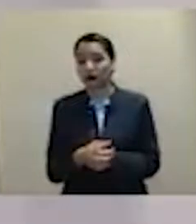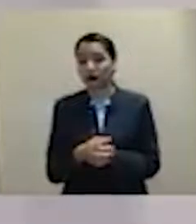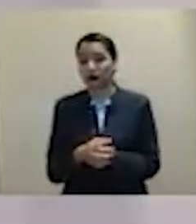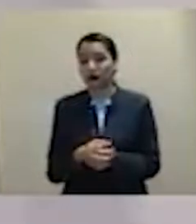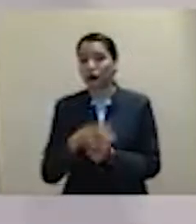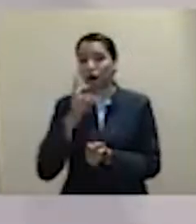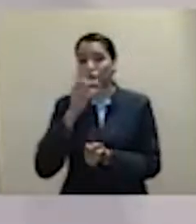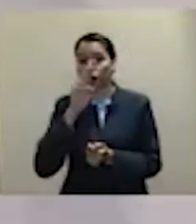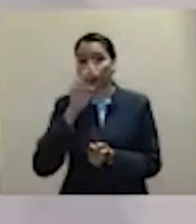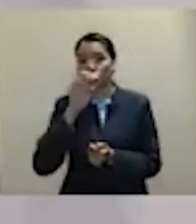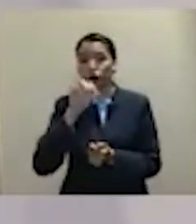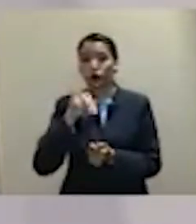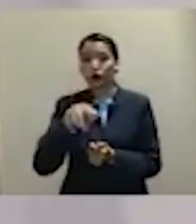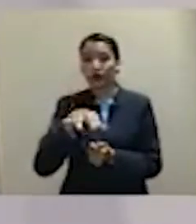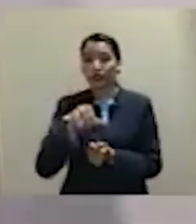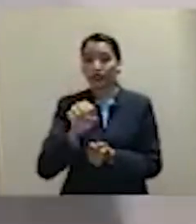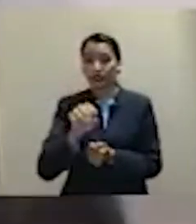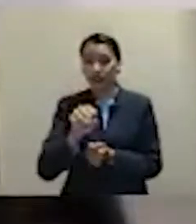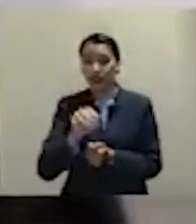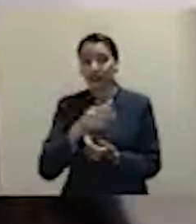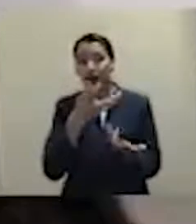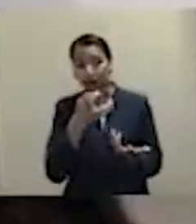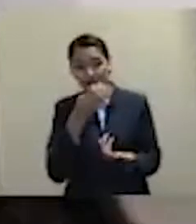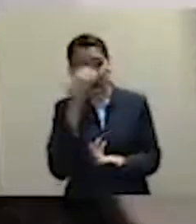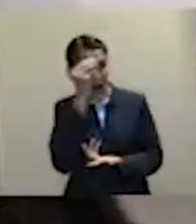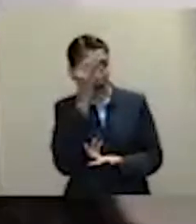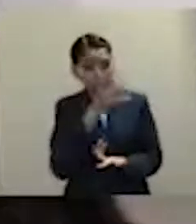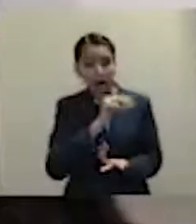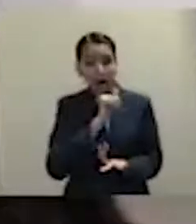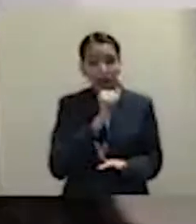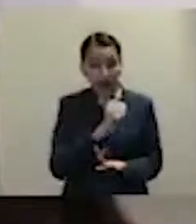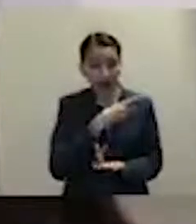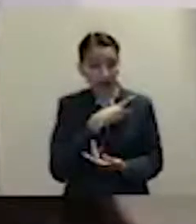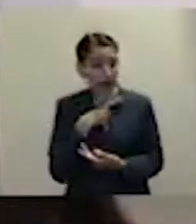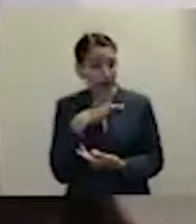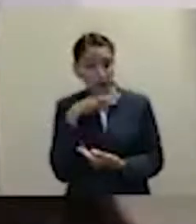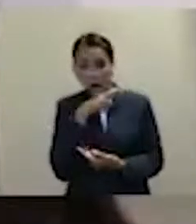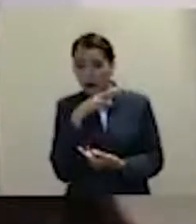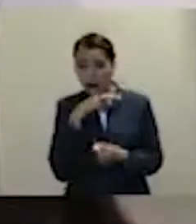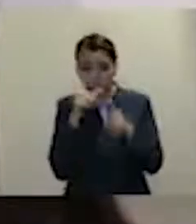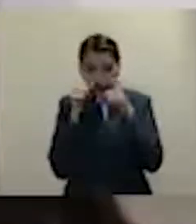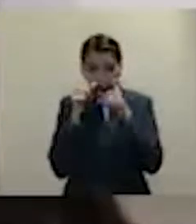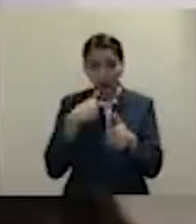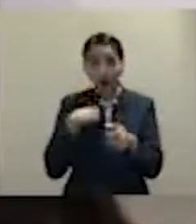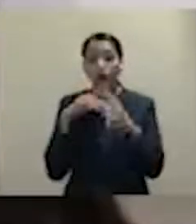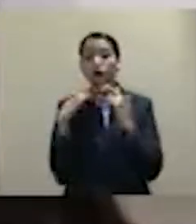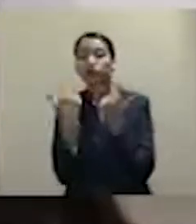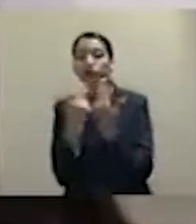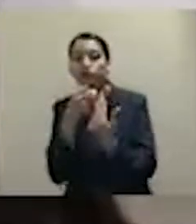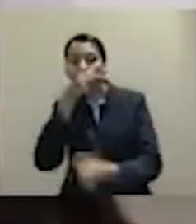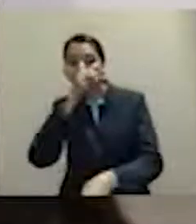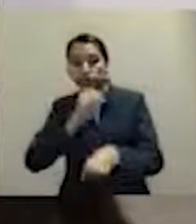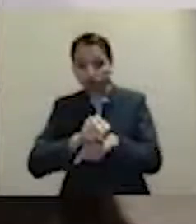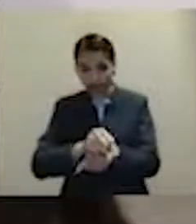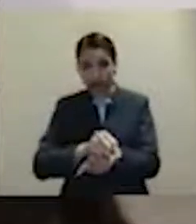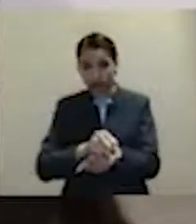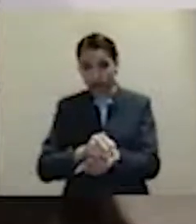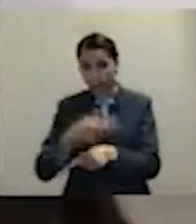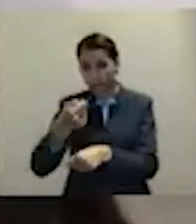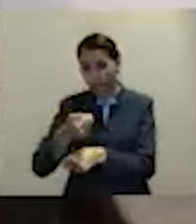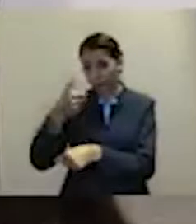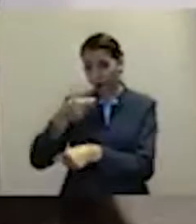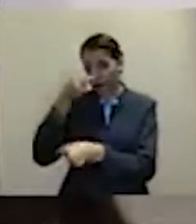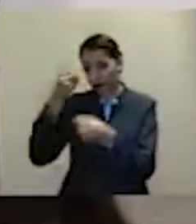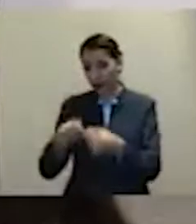el secretario Ejecutivo de Seguridad Pública para hacer en conjunto con la Federación, este equipamiento de las